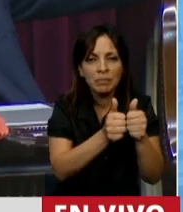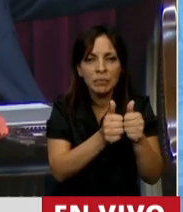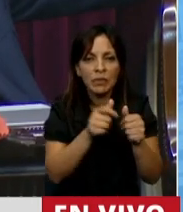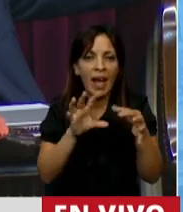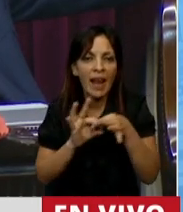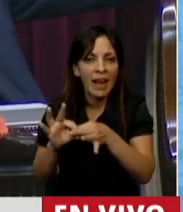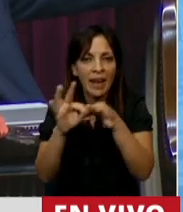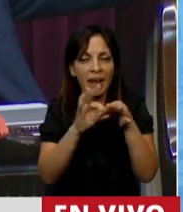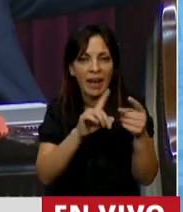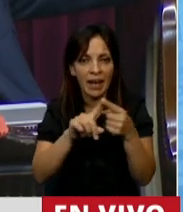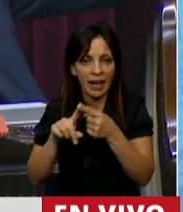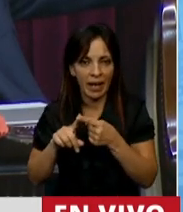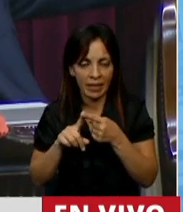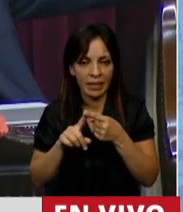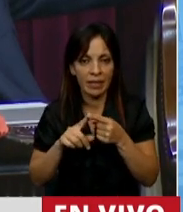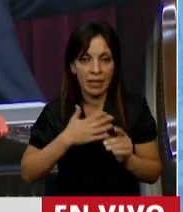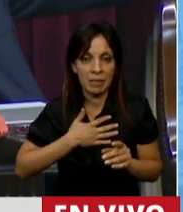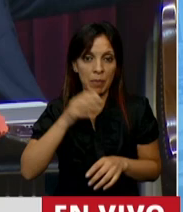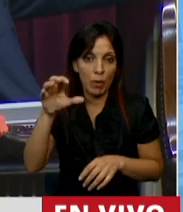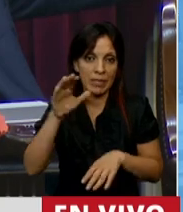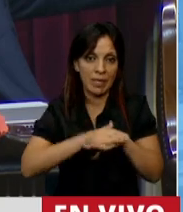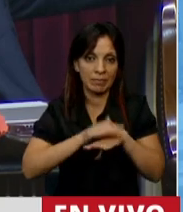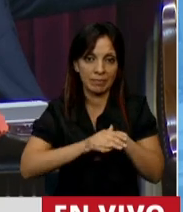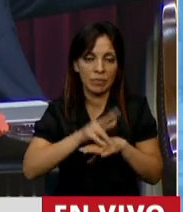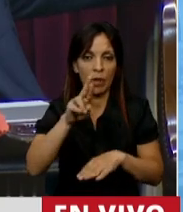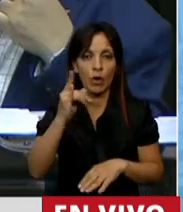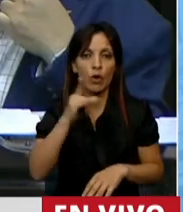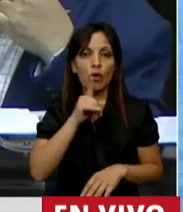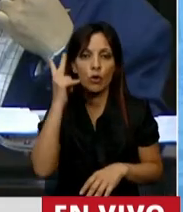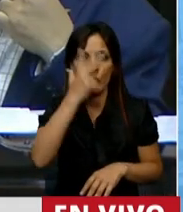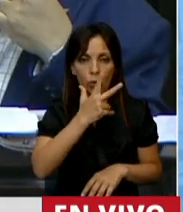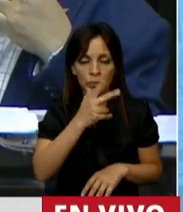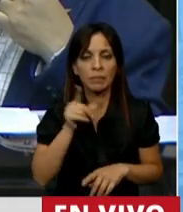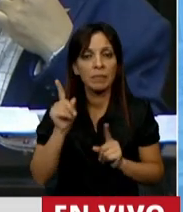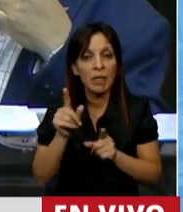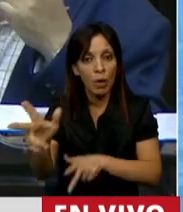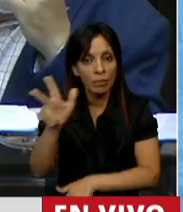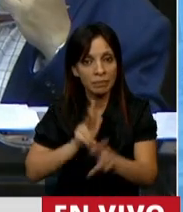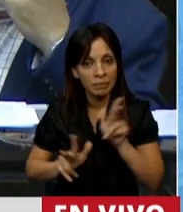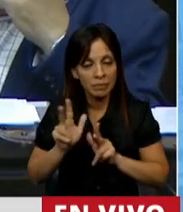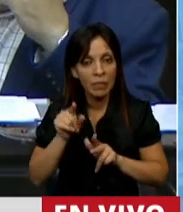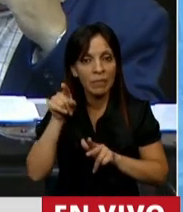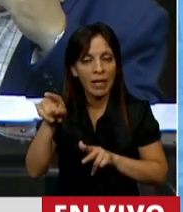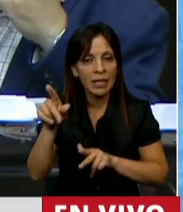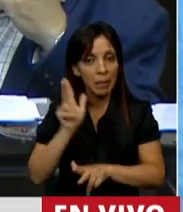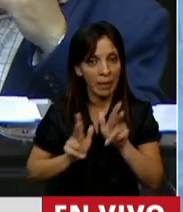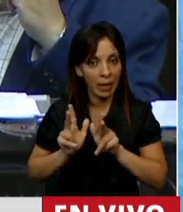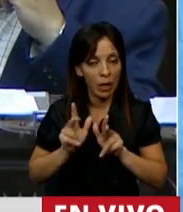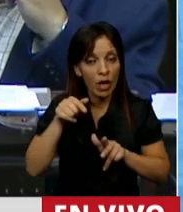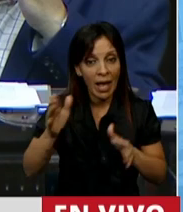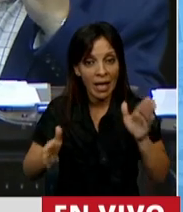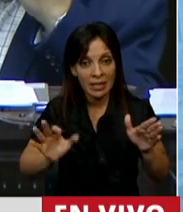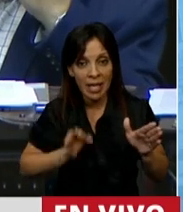Ruth Zurbrüggen. Ellas me informan que durante este año han atendido, han asistido,